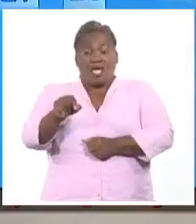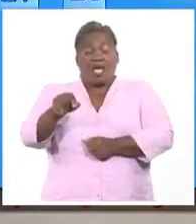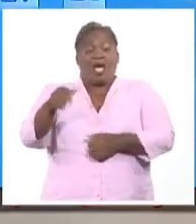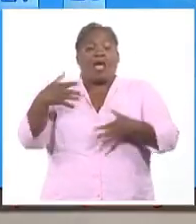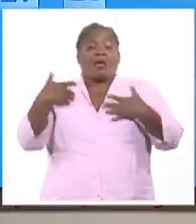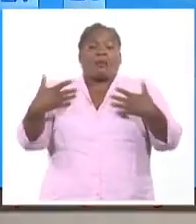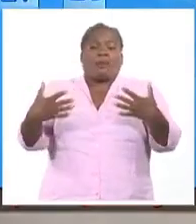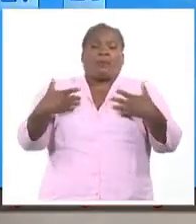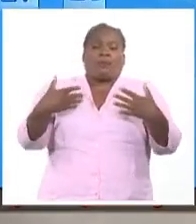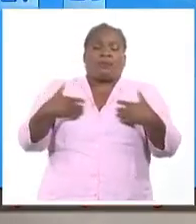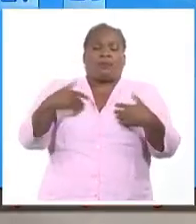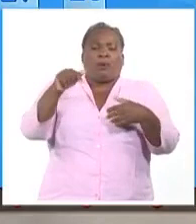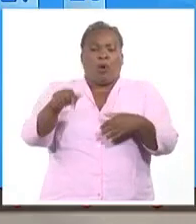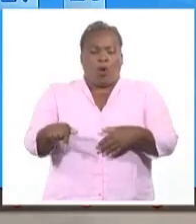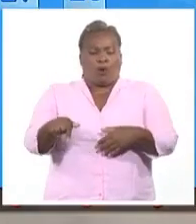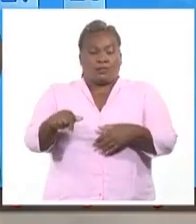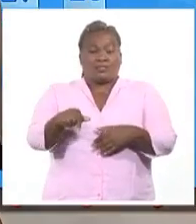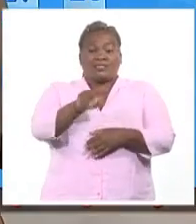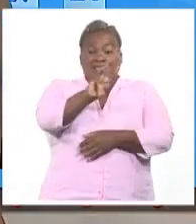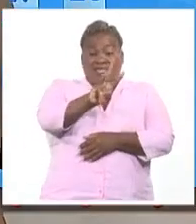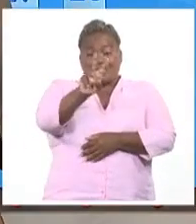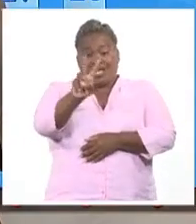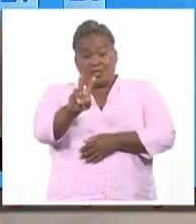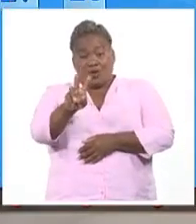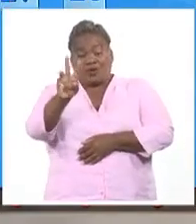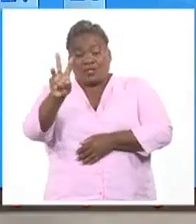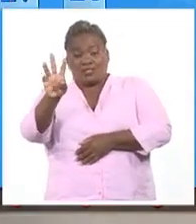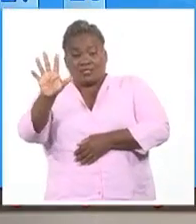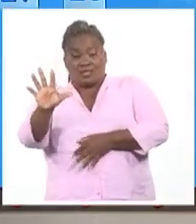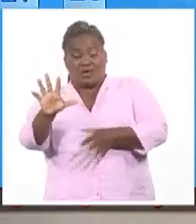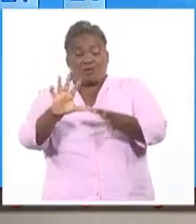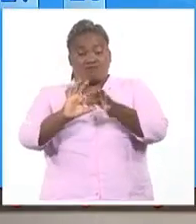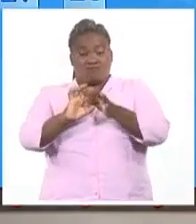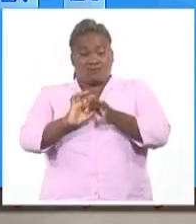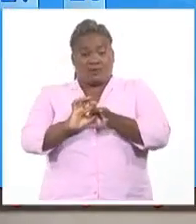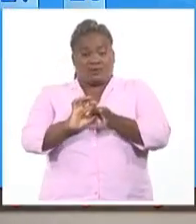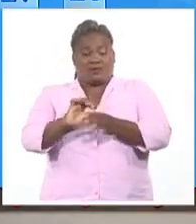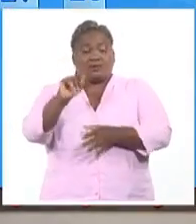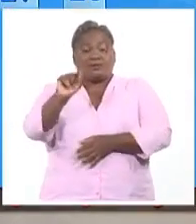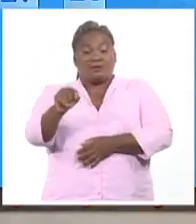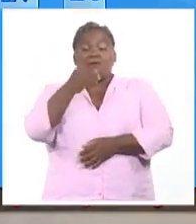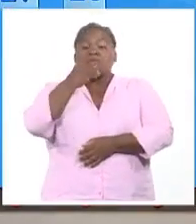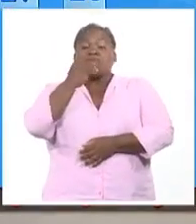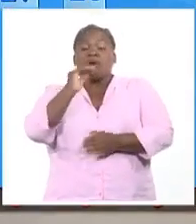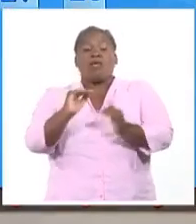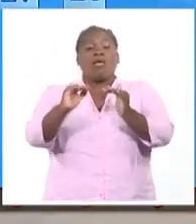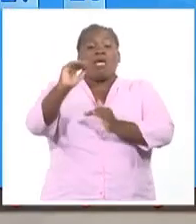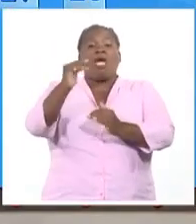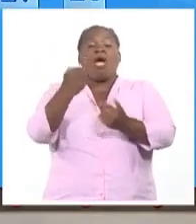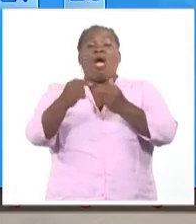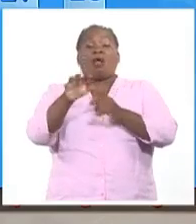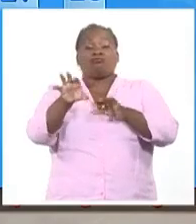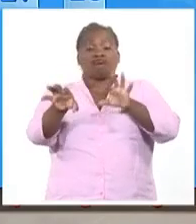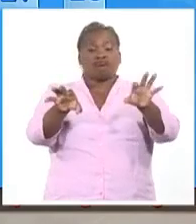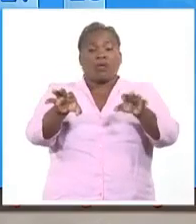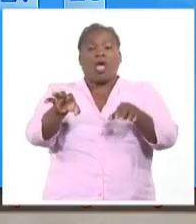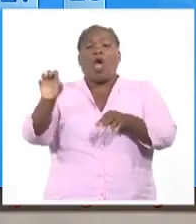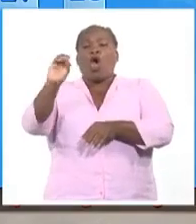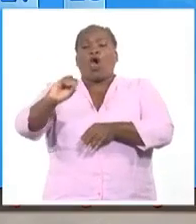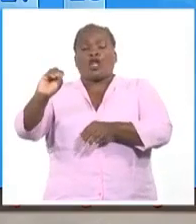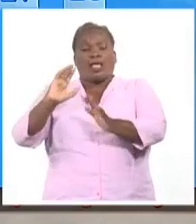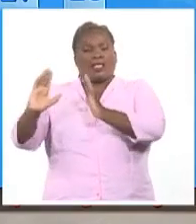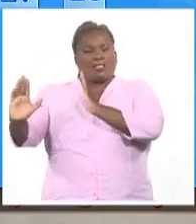en la tarde con valores entre 32 y 35 grados Celsius pudieran ser superiores en algunas localidades de la porción suroriental. En